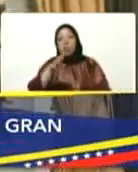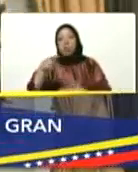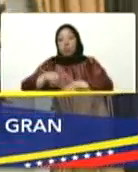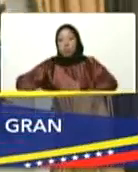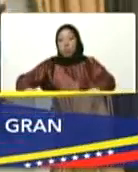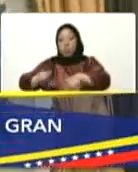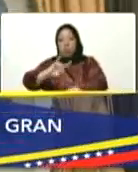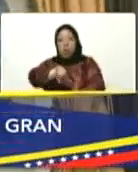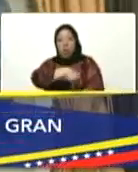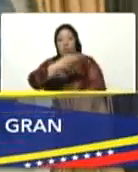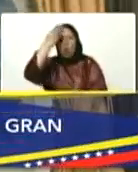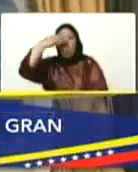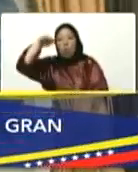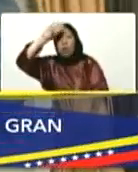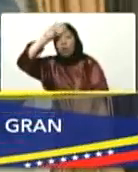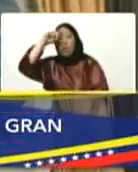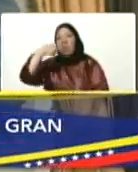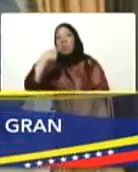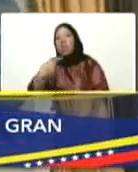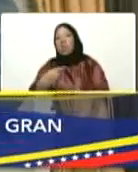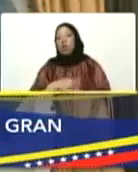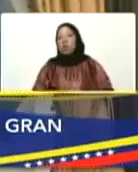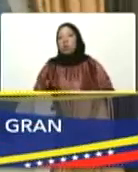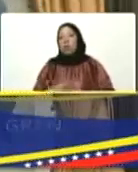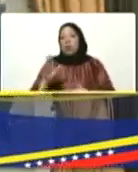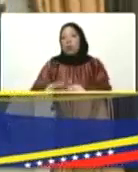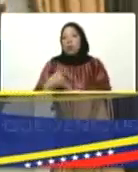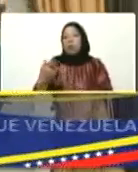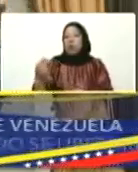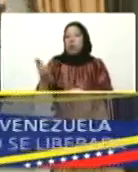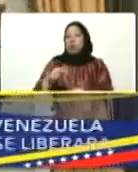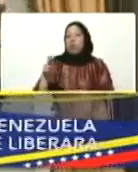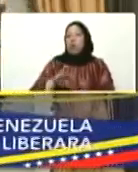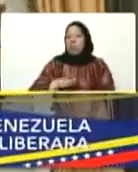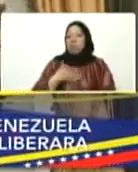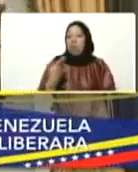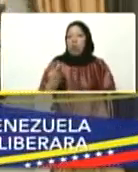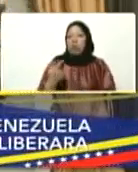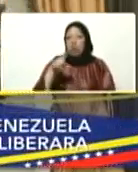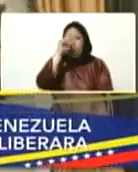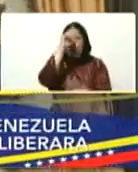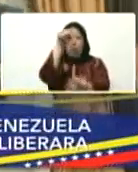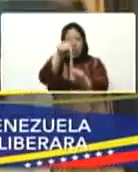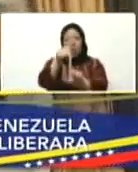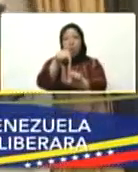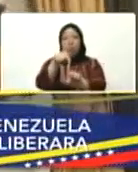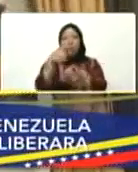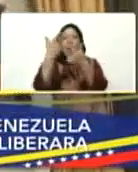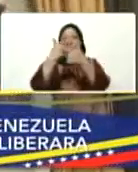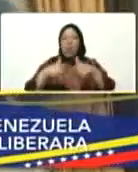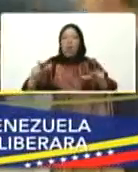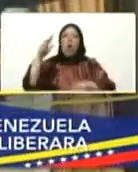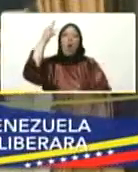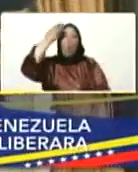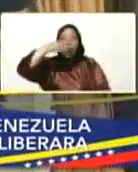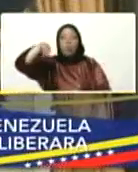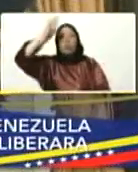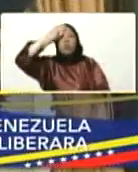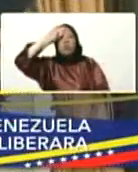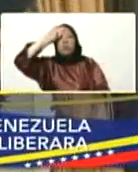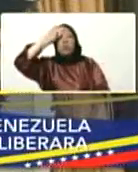Universidad de La Habana, dijera, porque más temprano que tarde, Fidel, aspiramos a volver a Cuba con